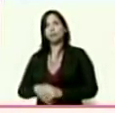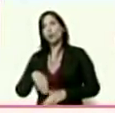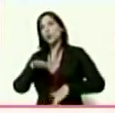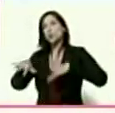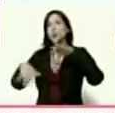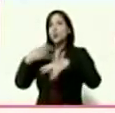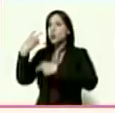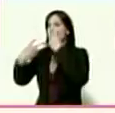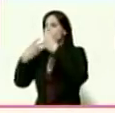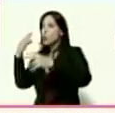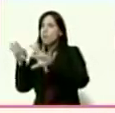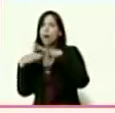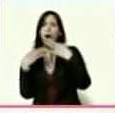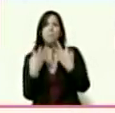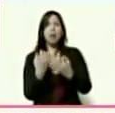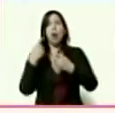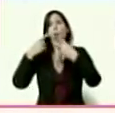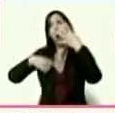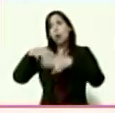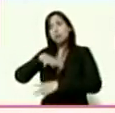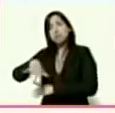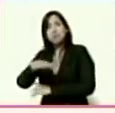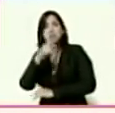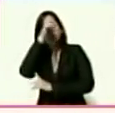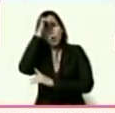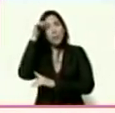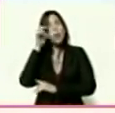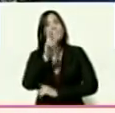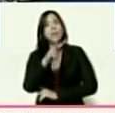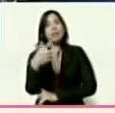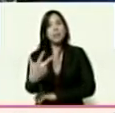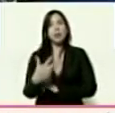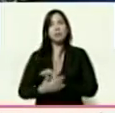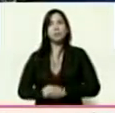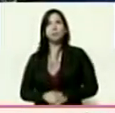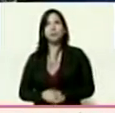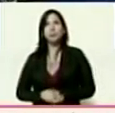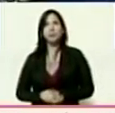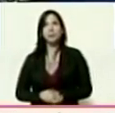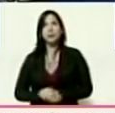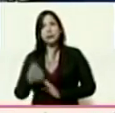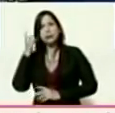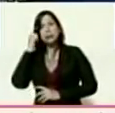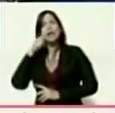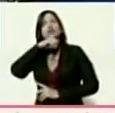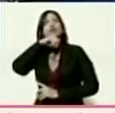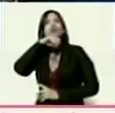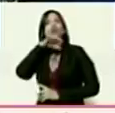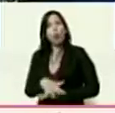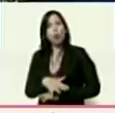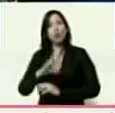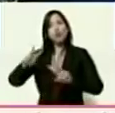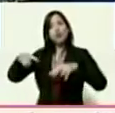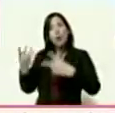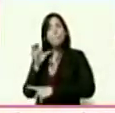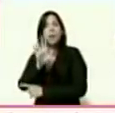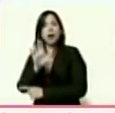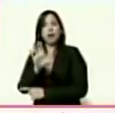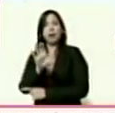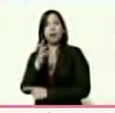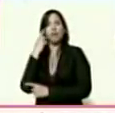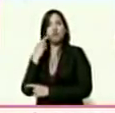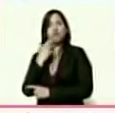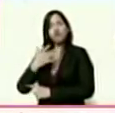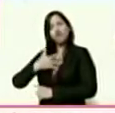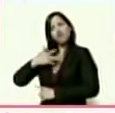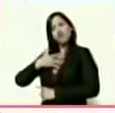a sus familias en el interior del país. El domingo 23, un hecho histórico para la patria nueva, la patria